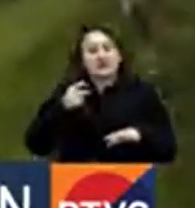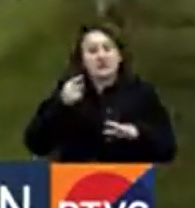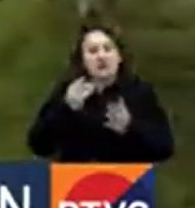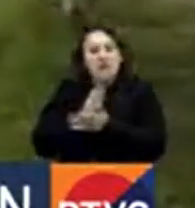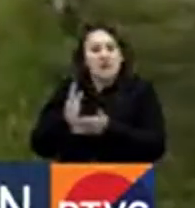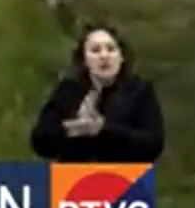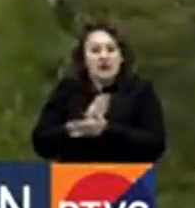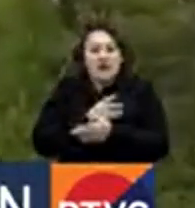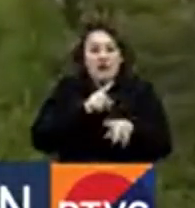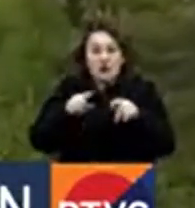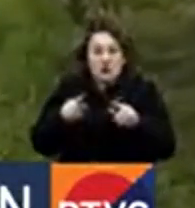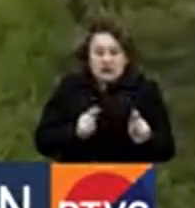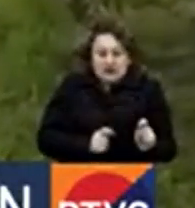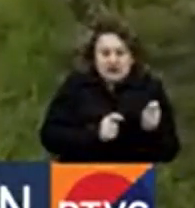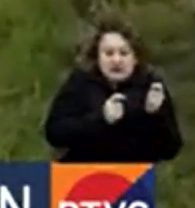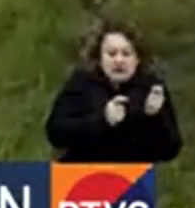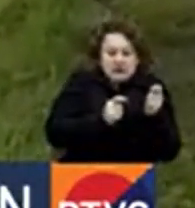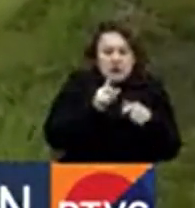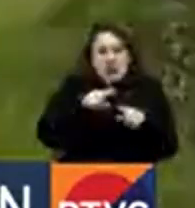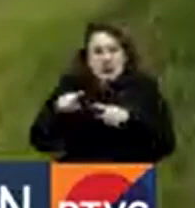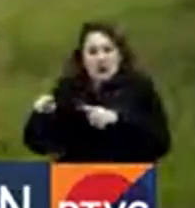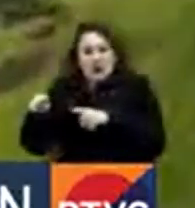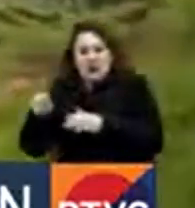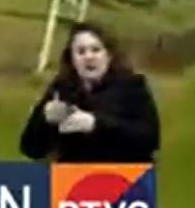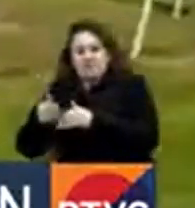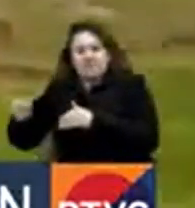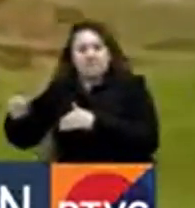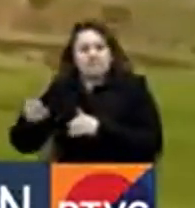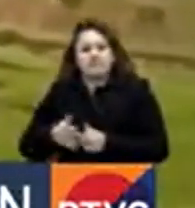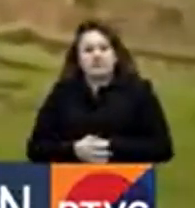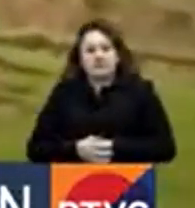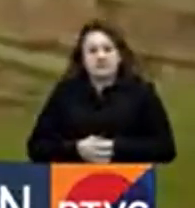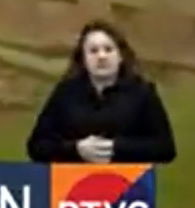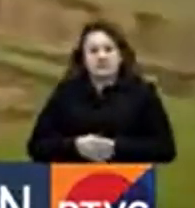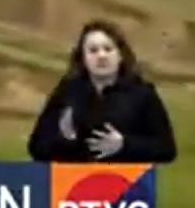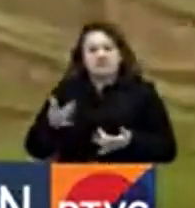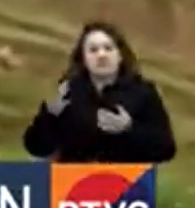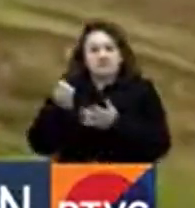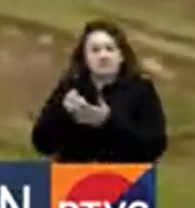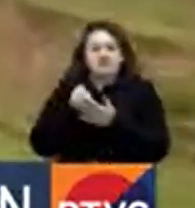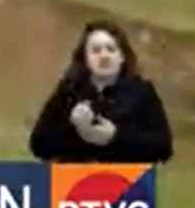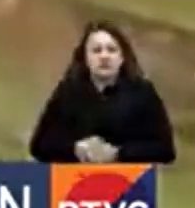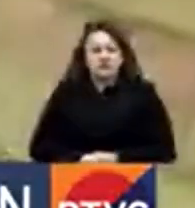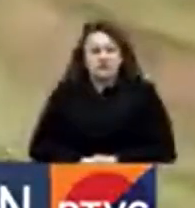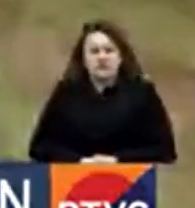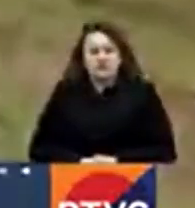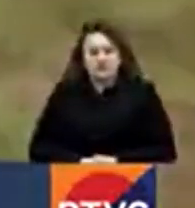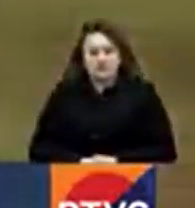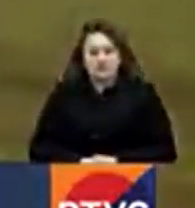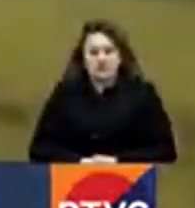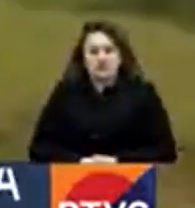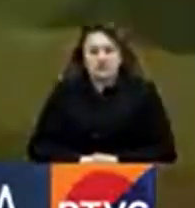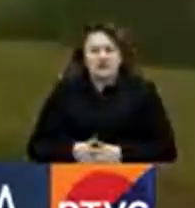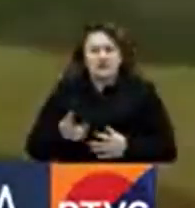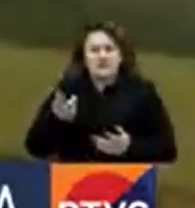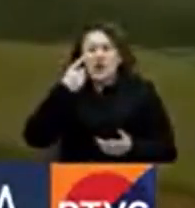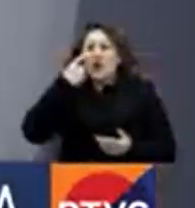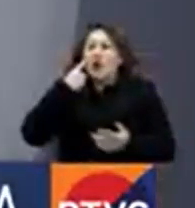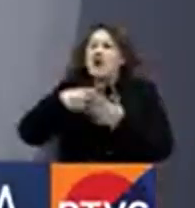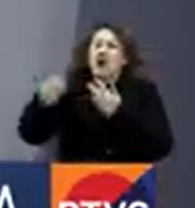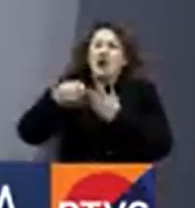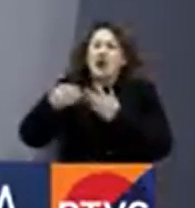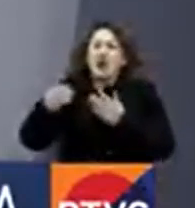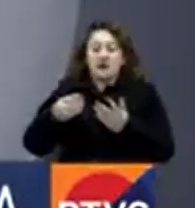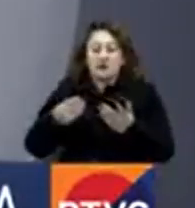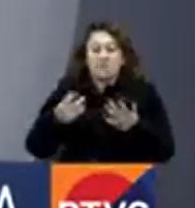una orilla, otras del otro lado de las fallas geológicas, esperando la ayuda. Ságanse allá, que la montaña pronto viene. Hasta el momento